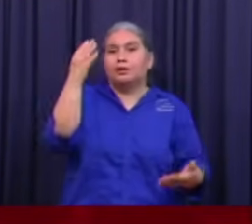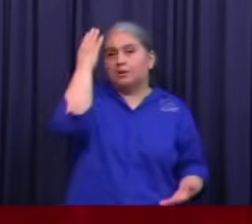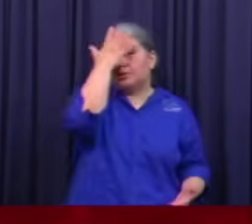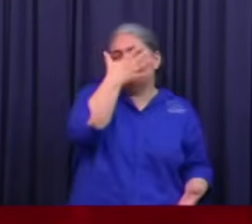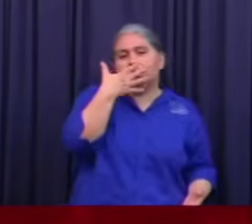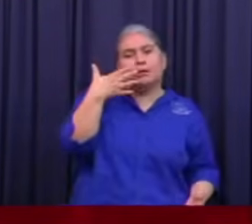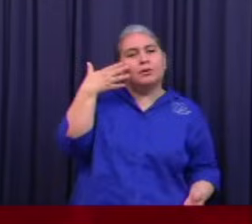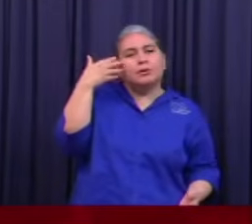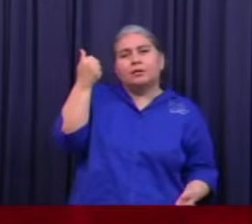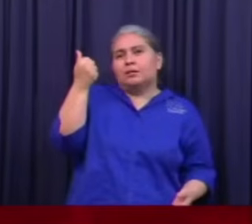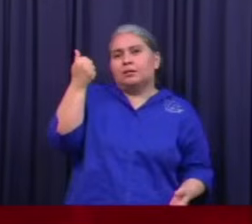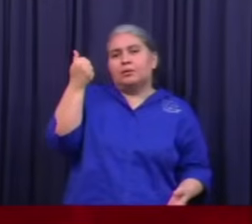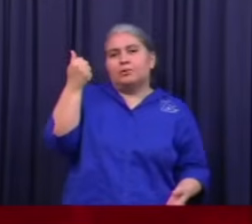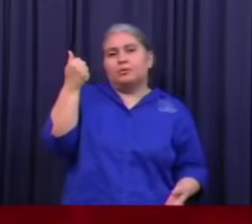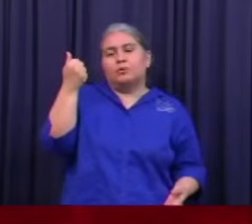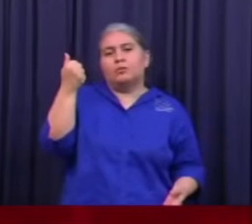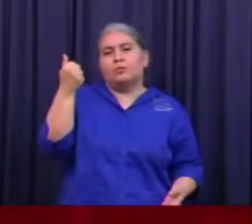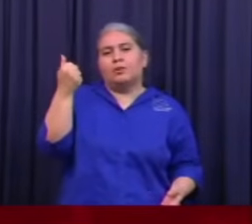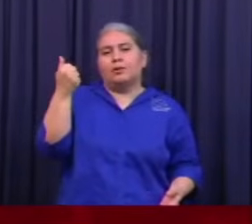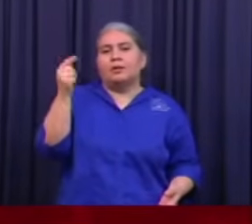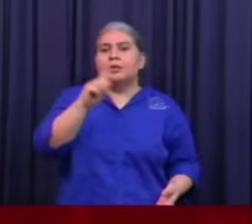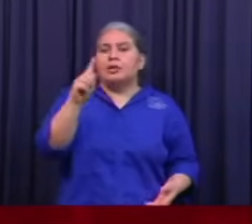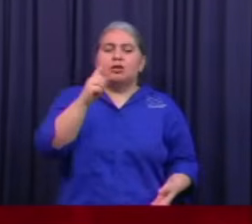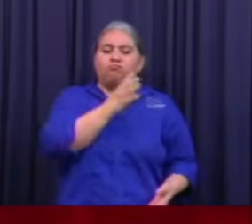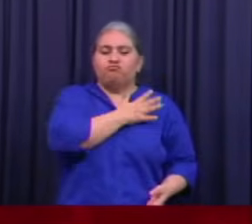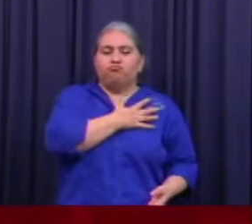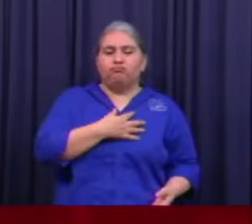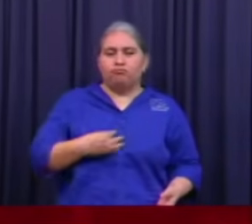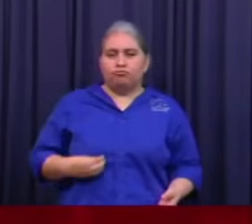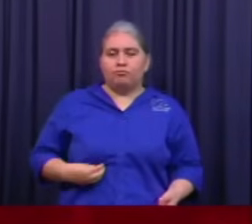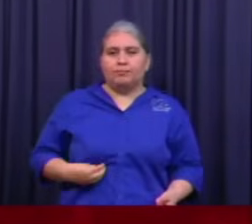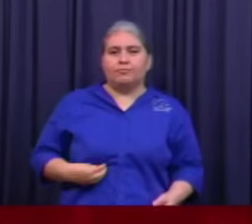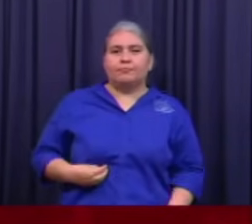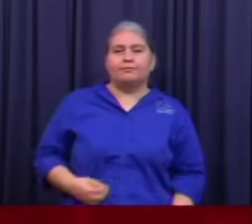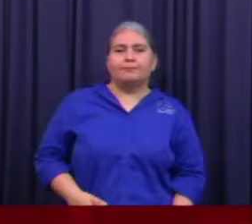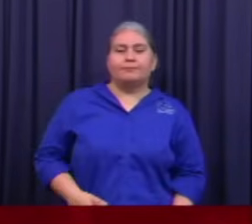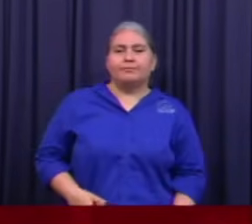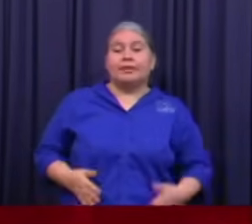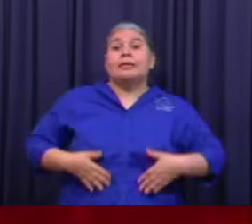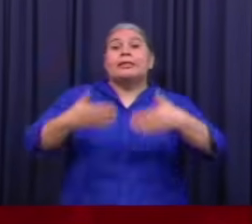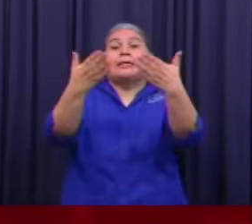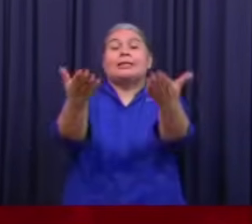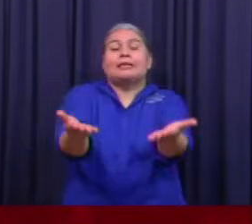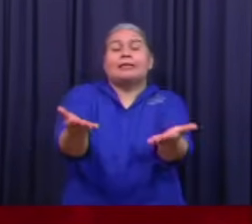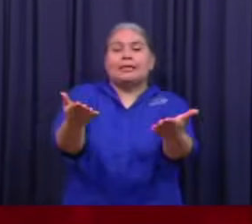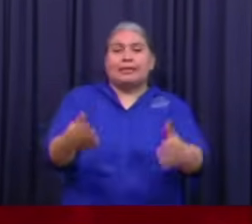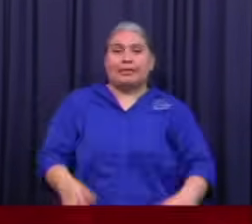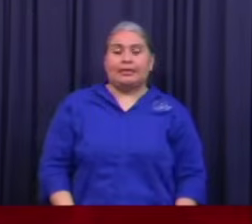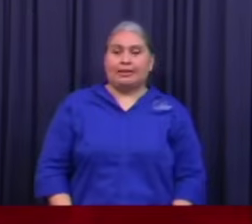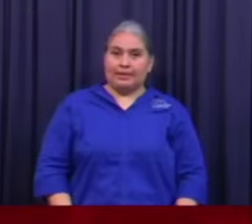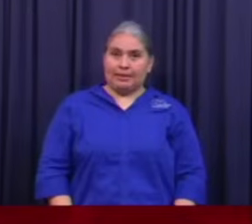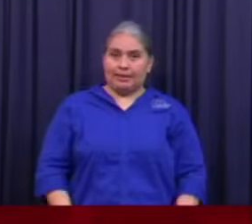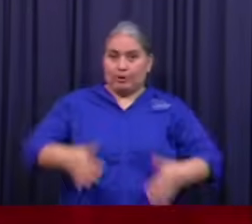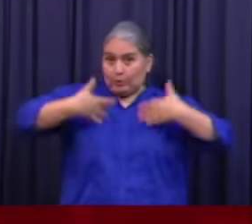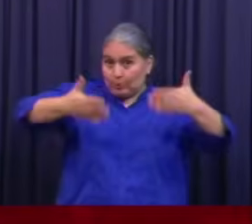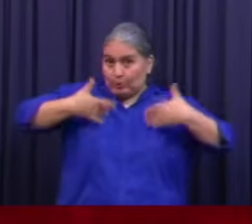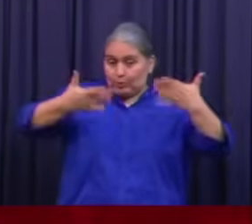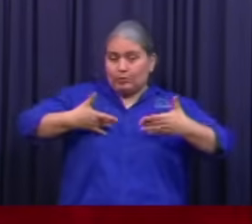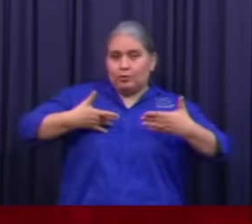Aleluya el aceite de gozo en lugar en vez de